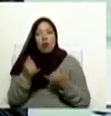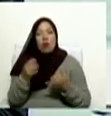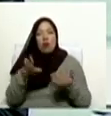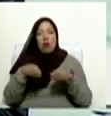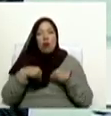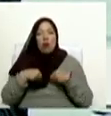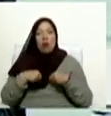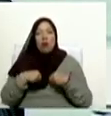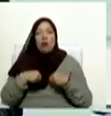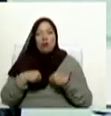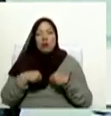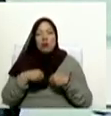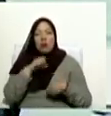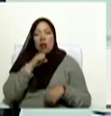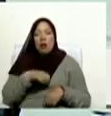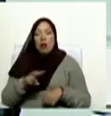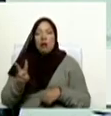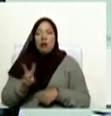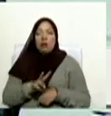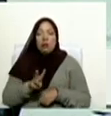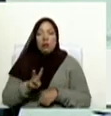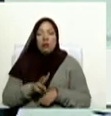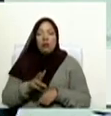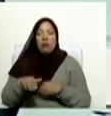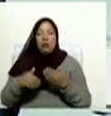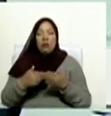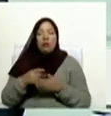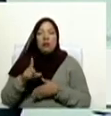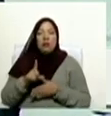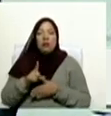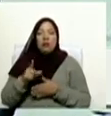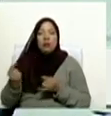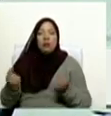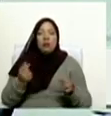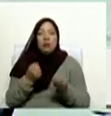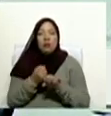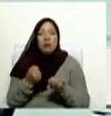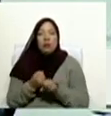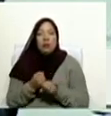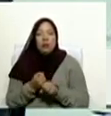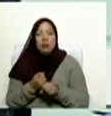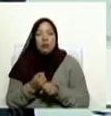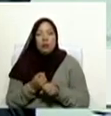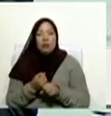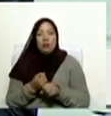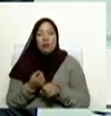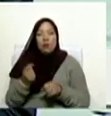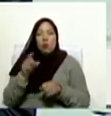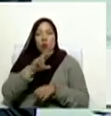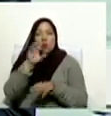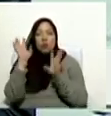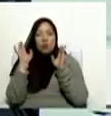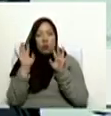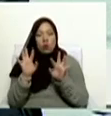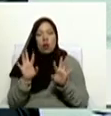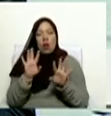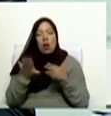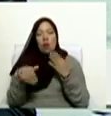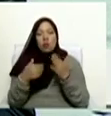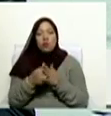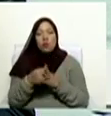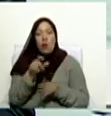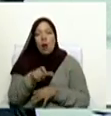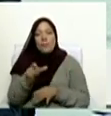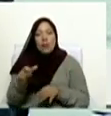conocido la historia del continente europeo hasta esa fecha el ejército que derrotó a Napoleón